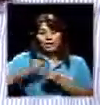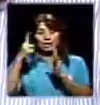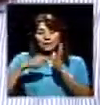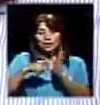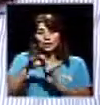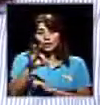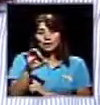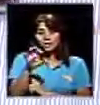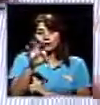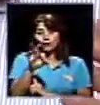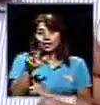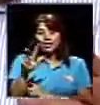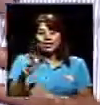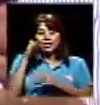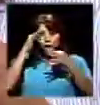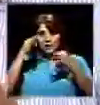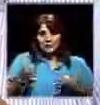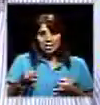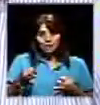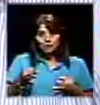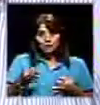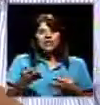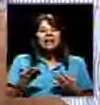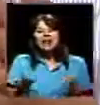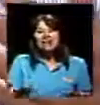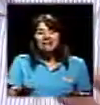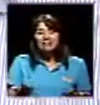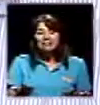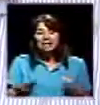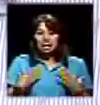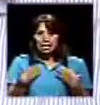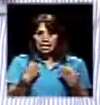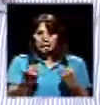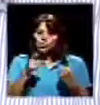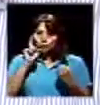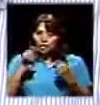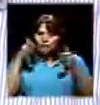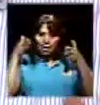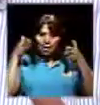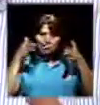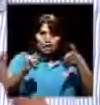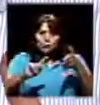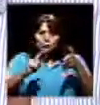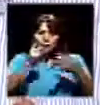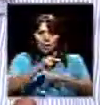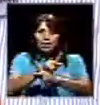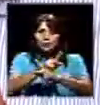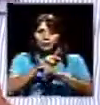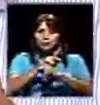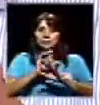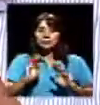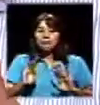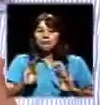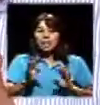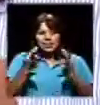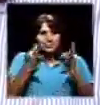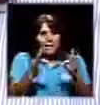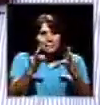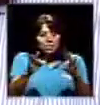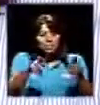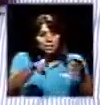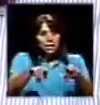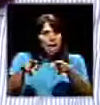1993, y es volvamos la salud hacia la atención primaria. Tratemos de que la gente esté